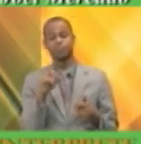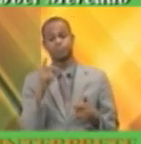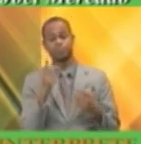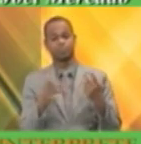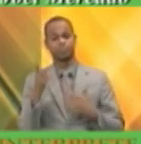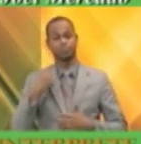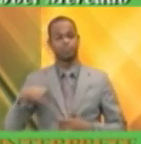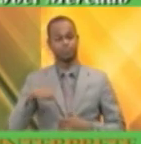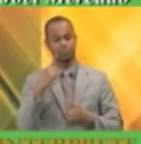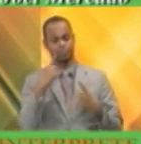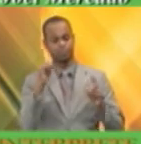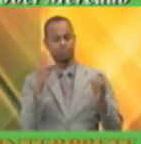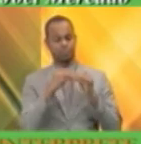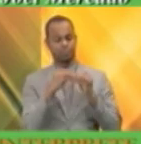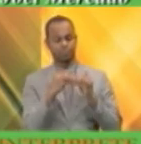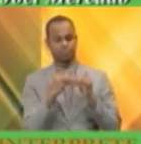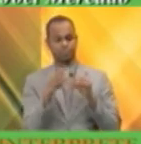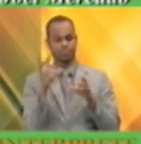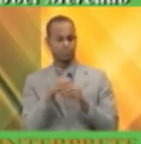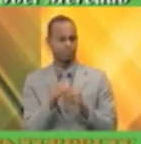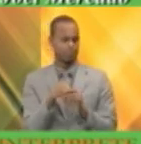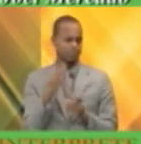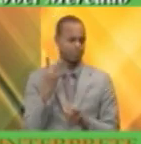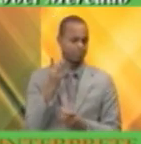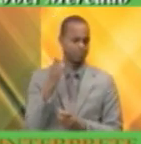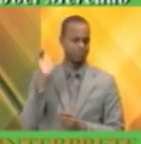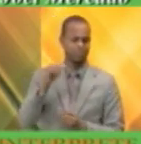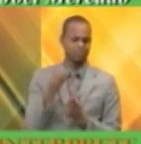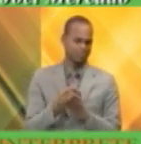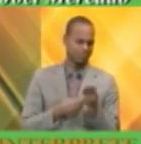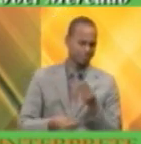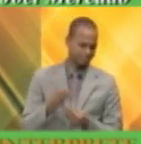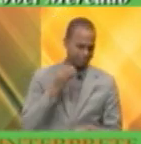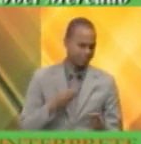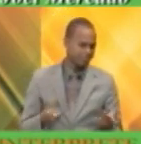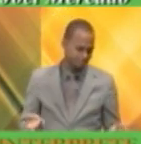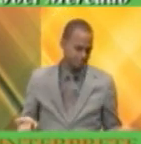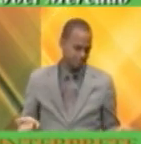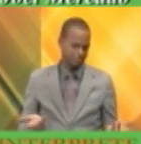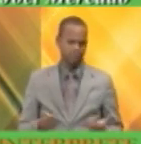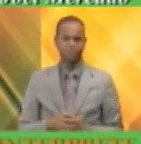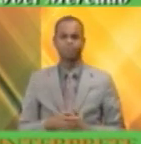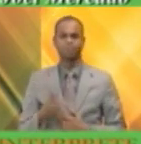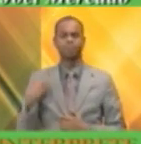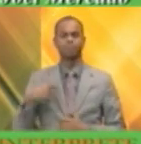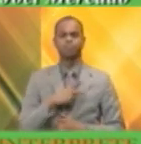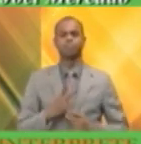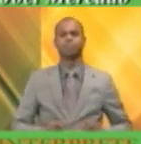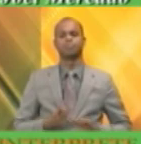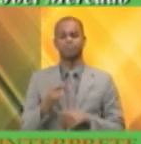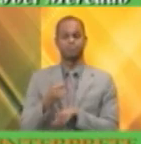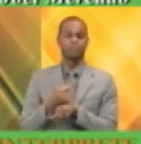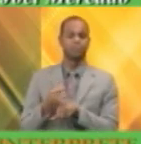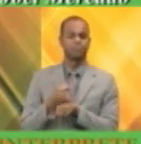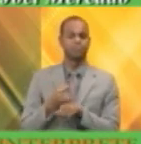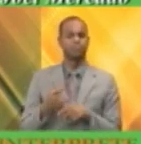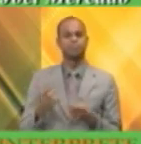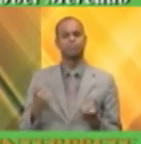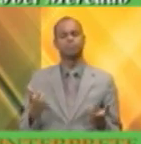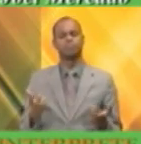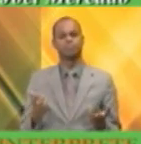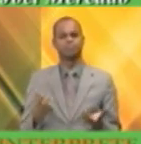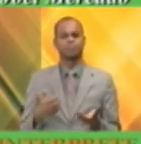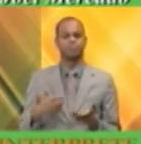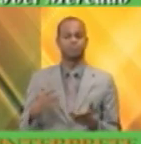más clasificado atleta, precisamente por la cuestión económica, porque nosotros vivimos en una isla. Y cada